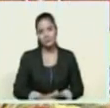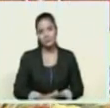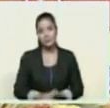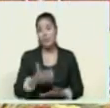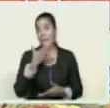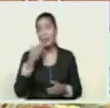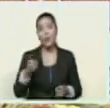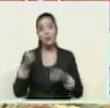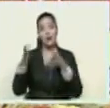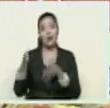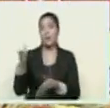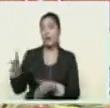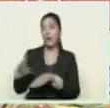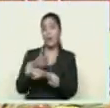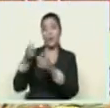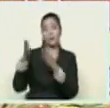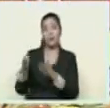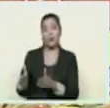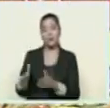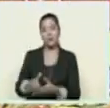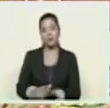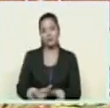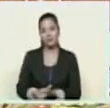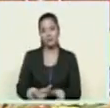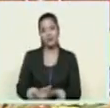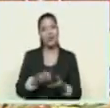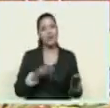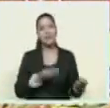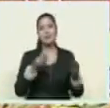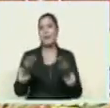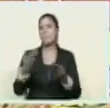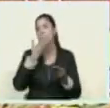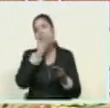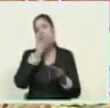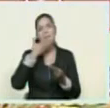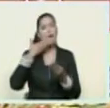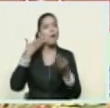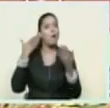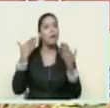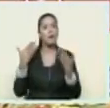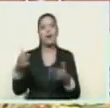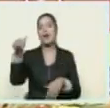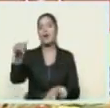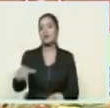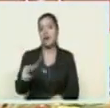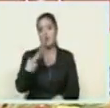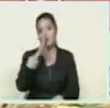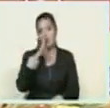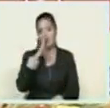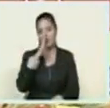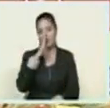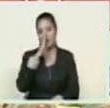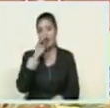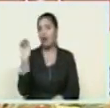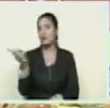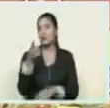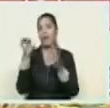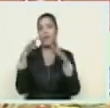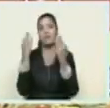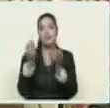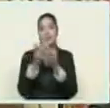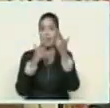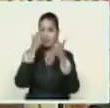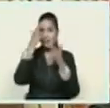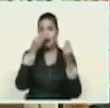mejor regalo para el no le traje el mejor regalo harinas jardín y a la familia